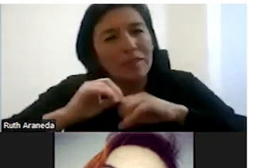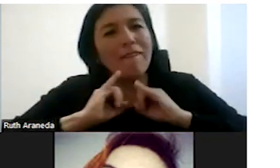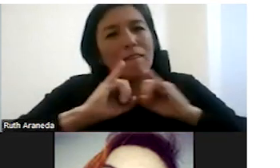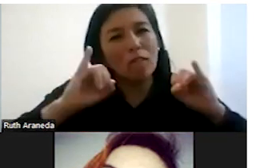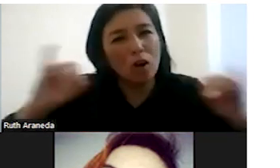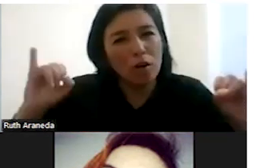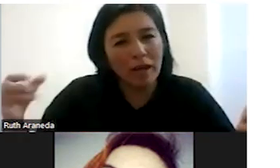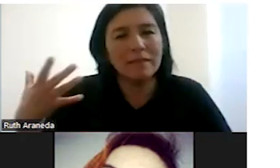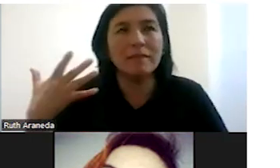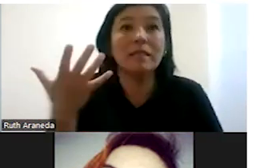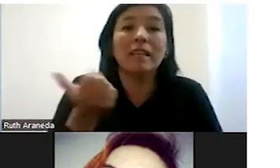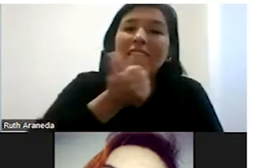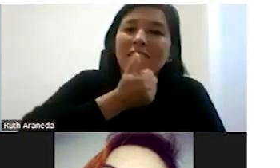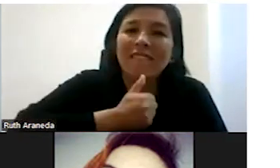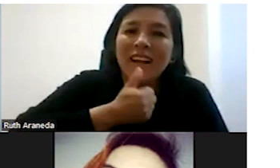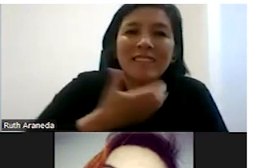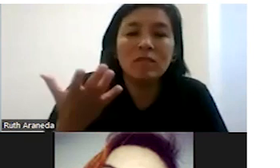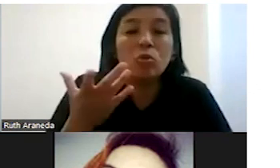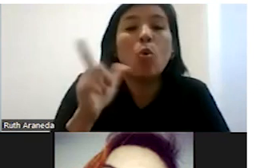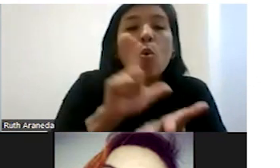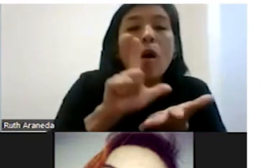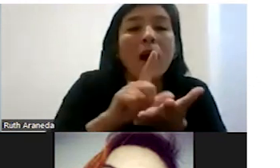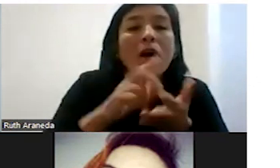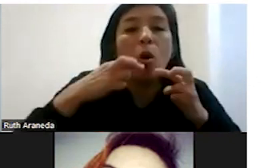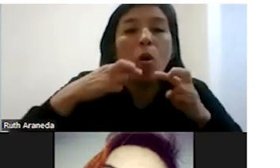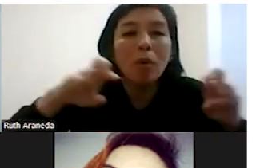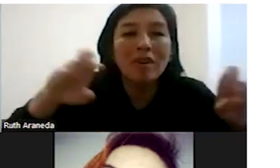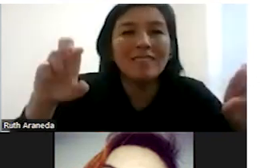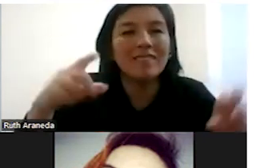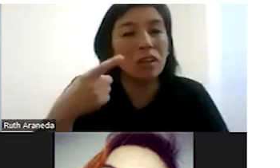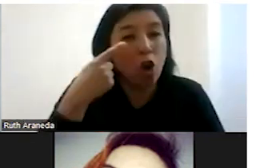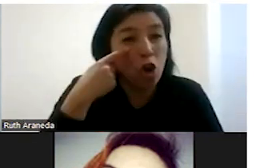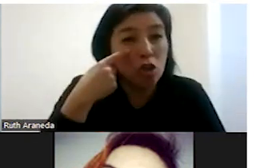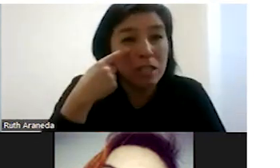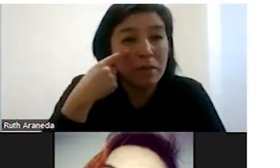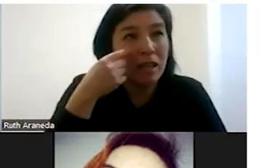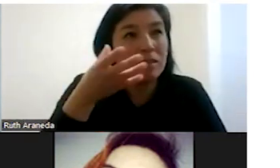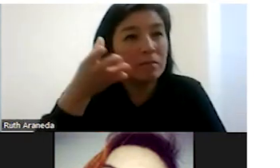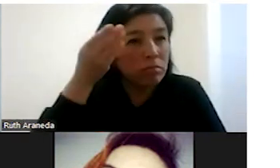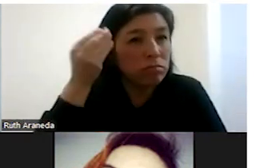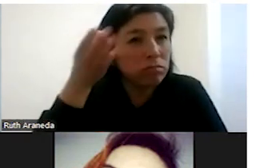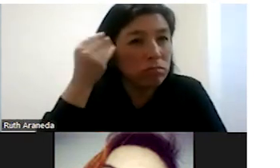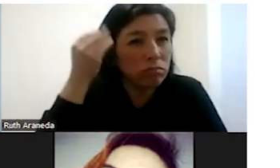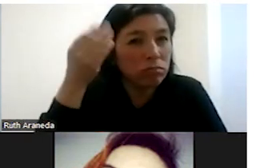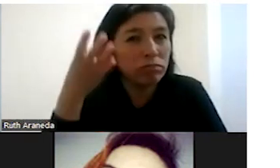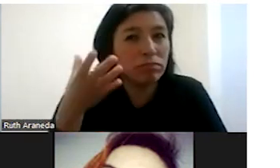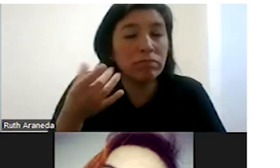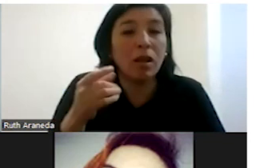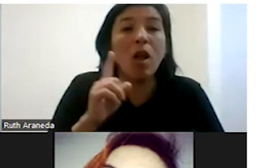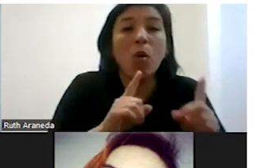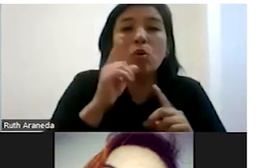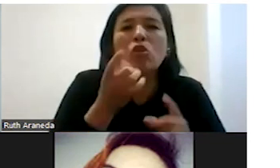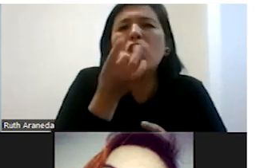¿no? Que falta este espacio de bajar todo este conocimiento más de élite, si se quiere, más